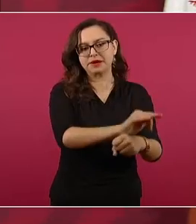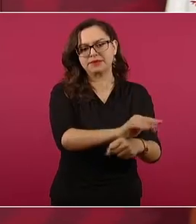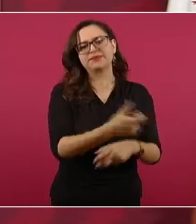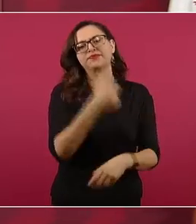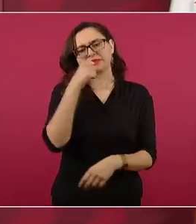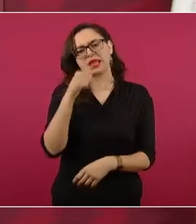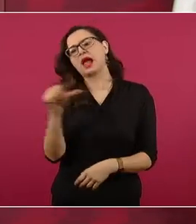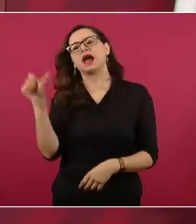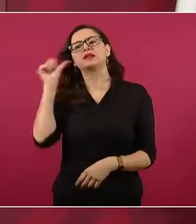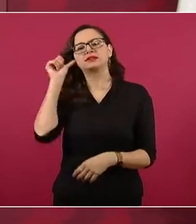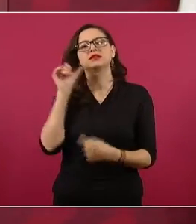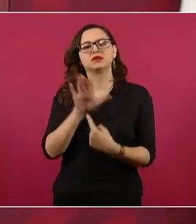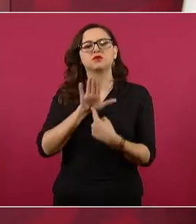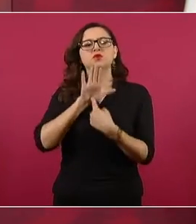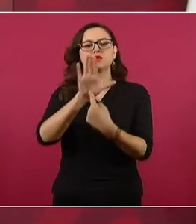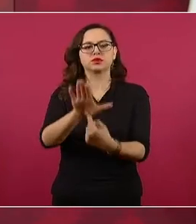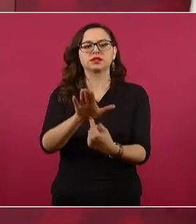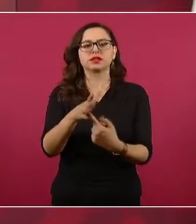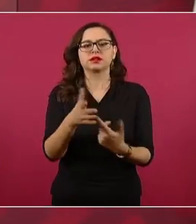un andamiaje